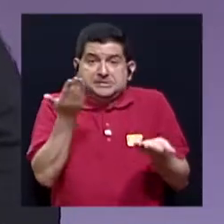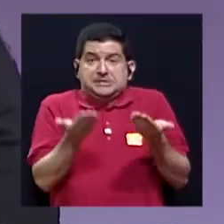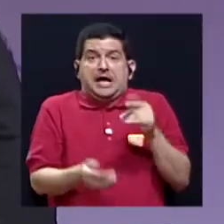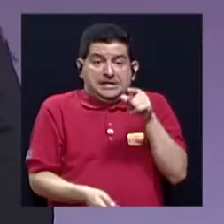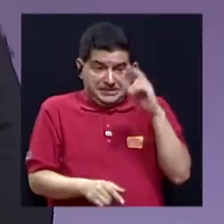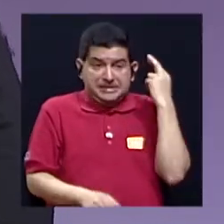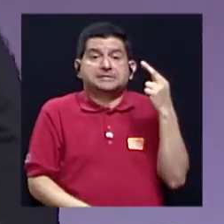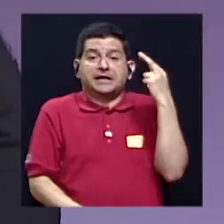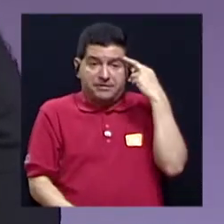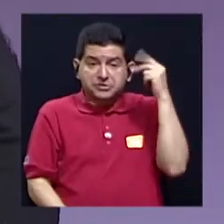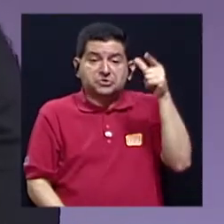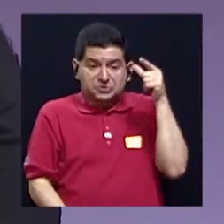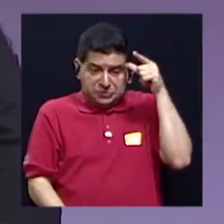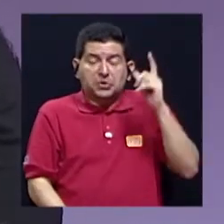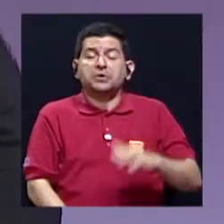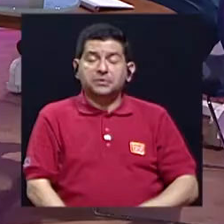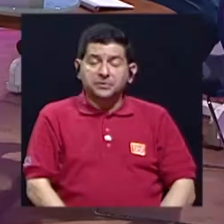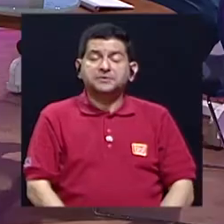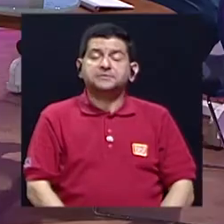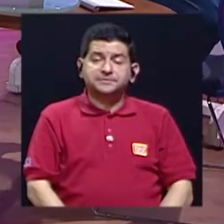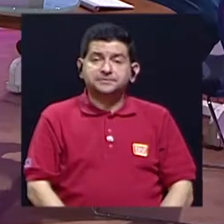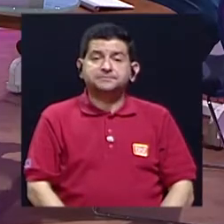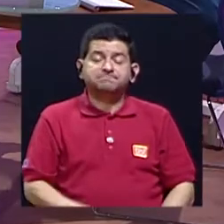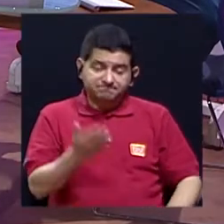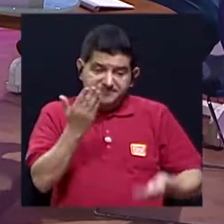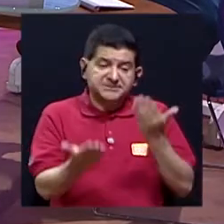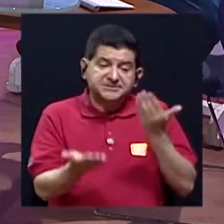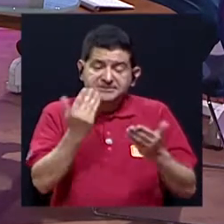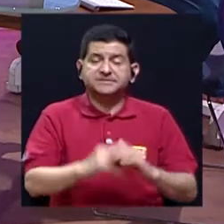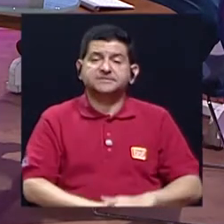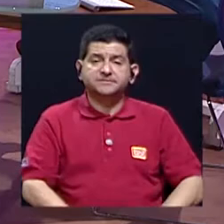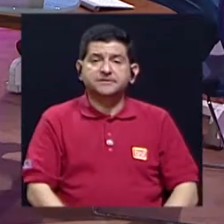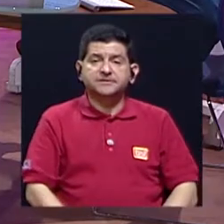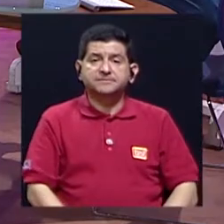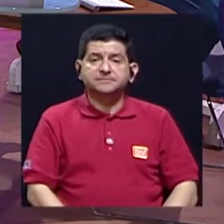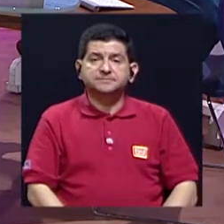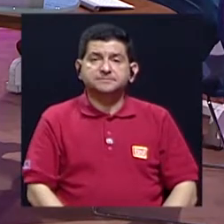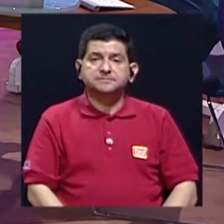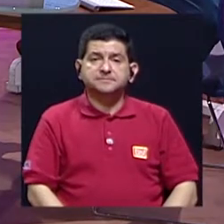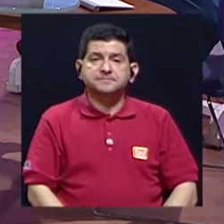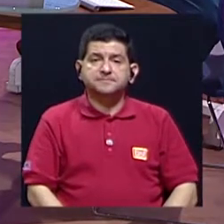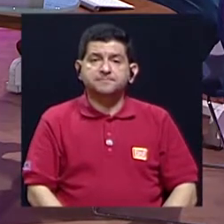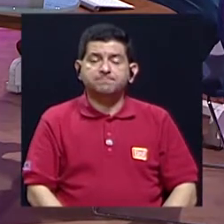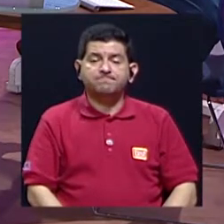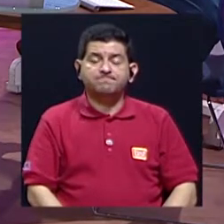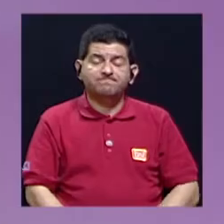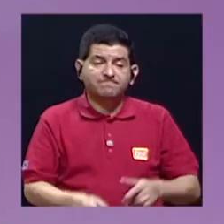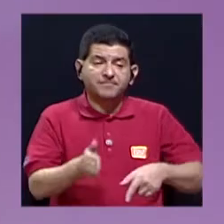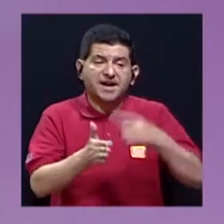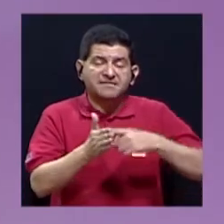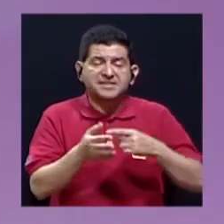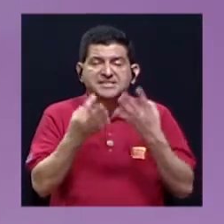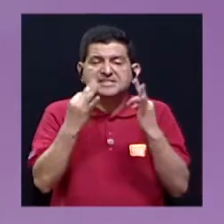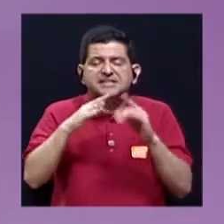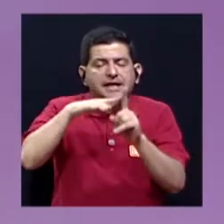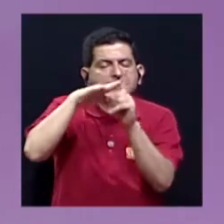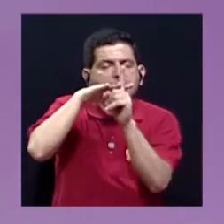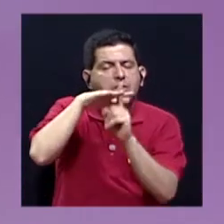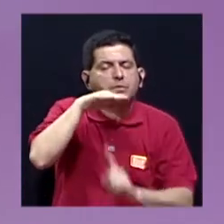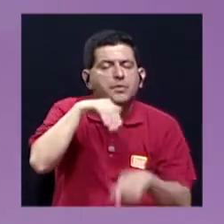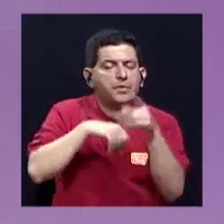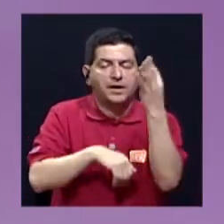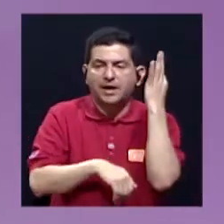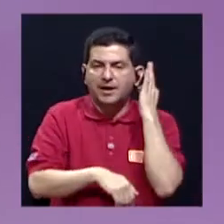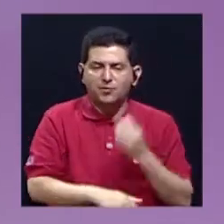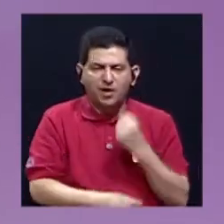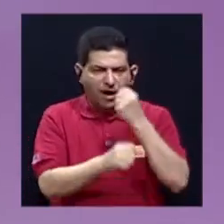Tal vez por eso, que sí, por supuesto. Es posible, ¿verdad? Que hay que invisibilizar, ¿verdad? A esa mujer ahí